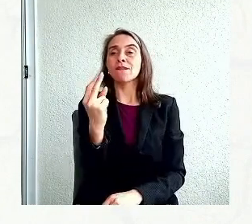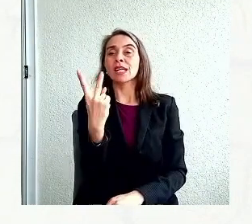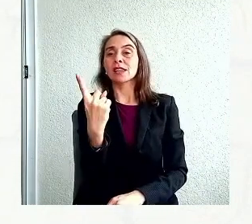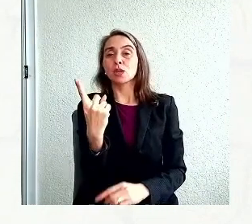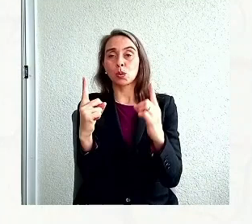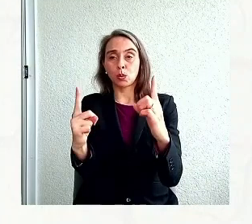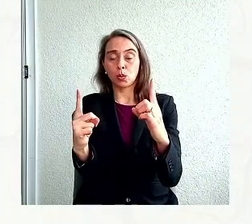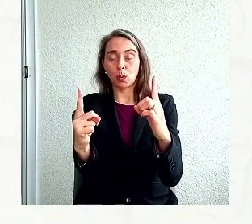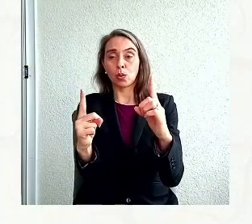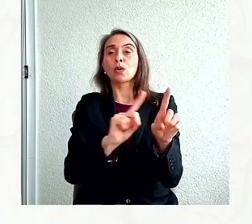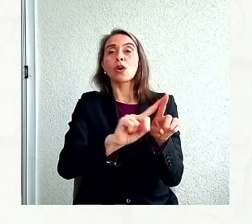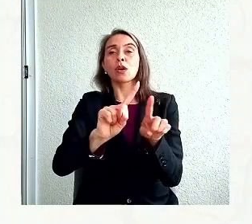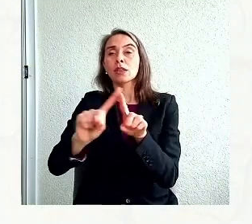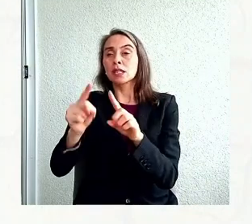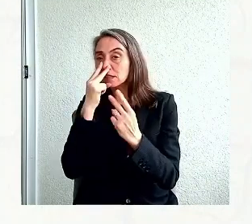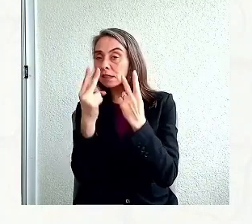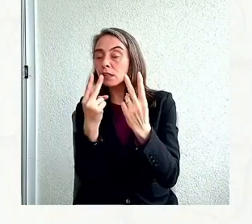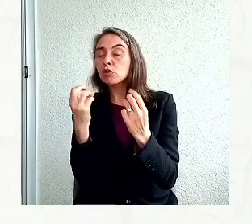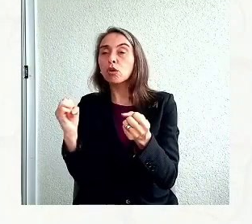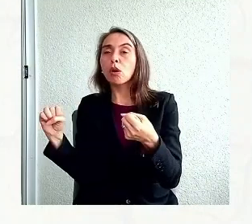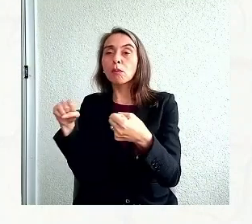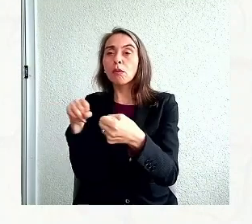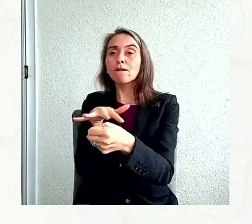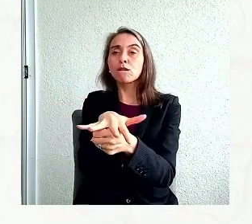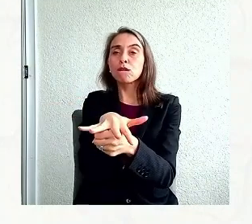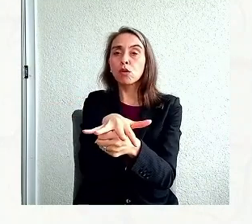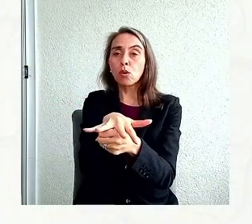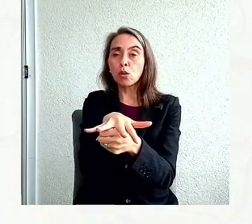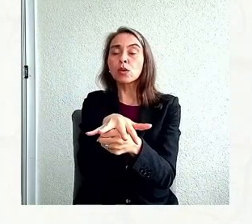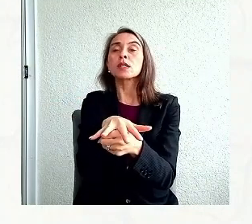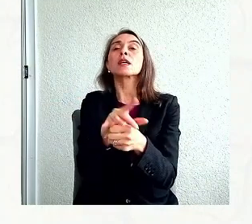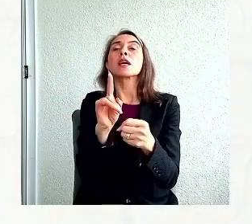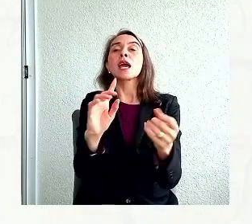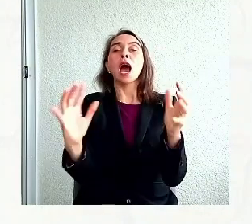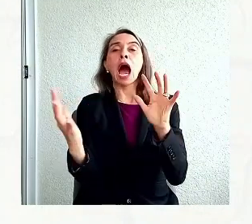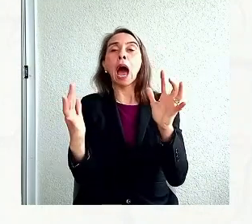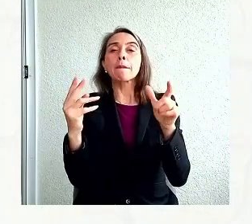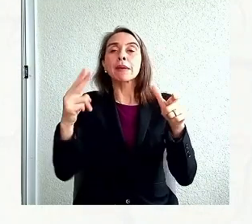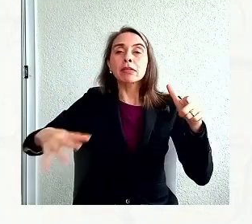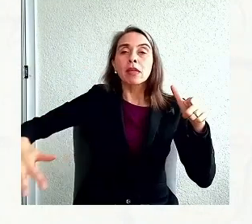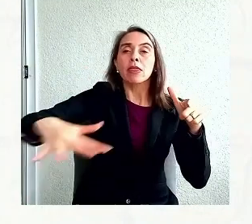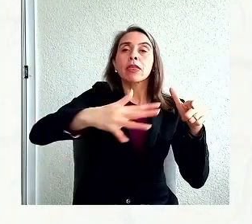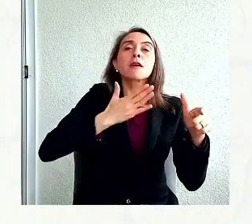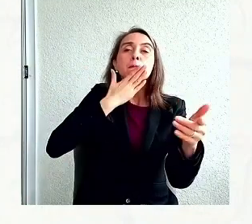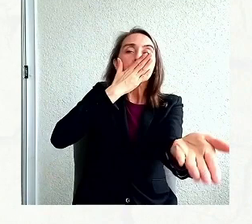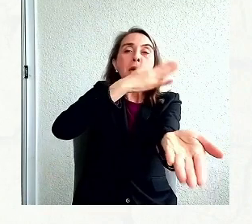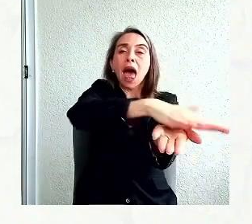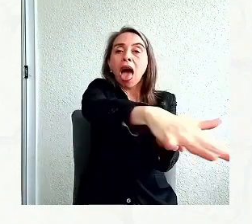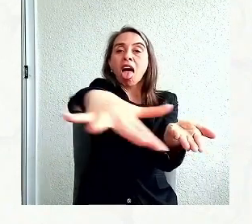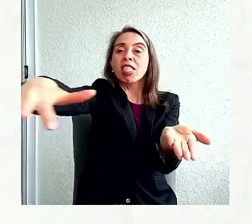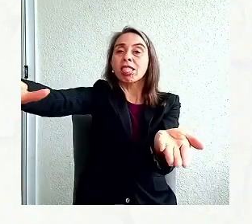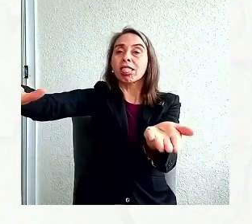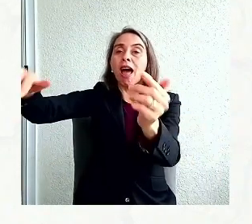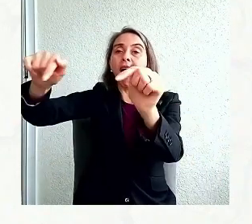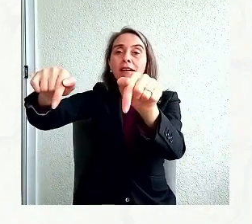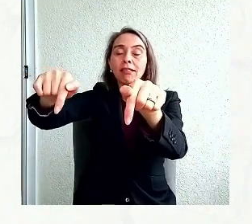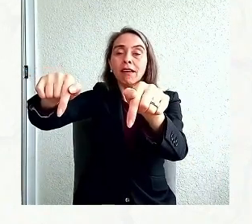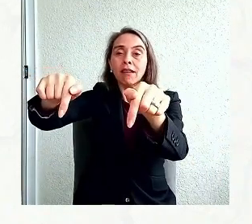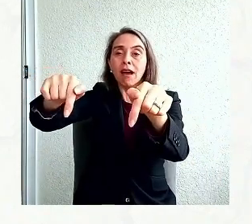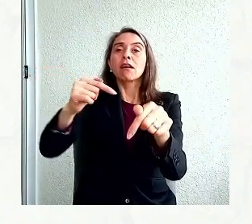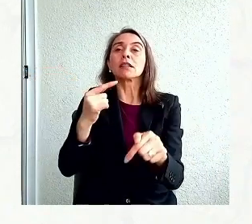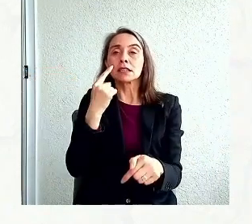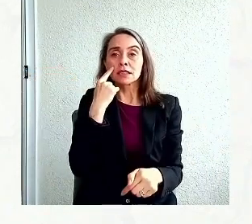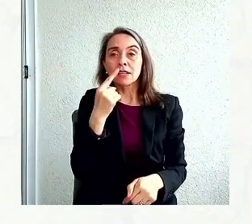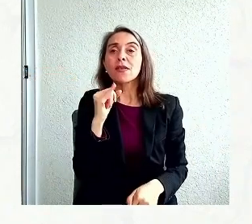el ambiente antártico, y en esta imagen se puede ver que, por ejemplo, si mantuviéramos un escenario de bajas emisiones, que